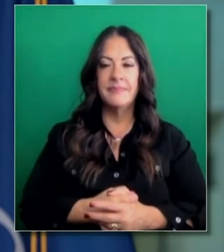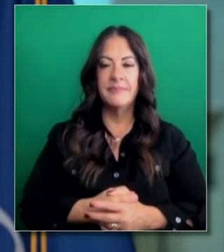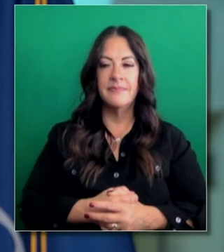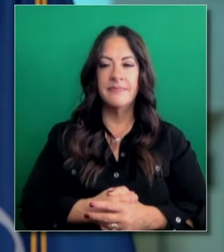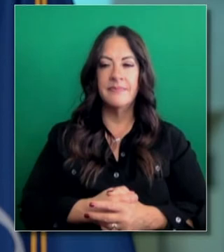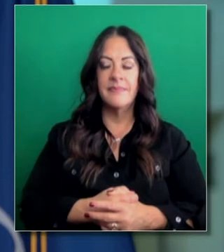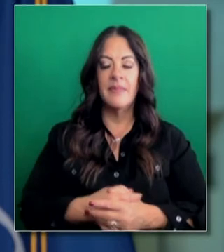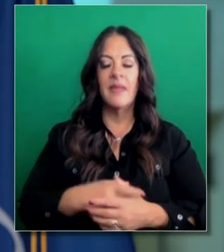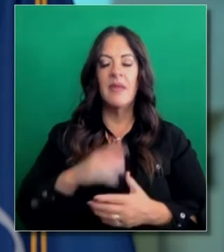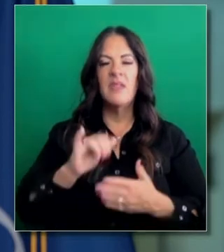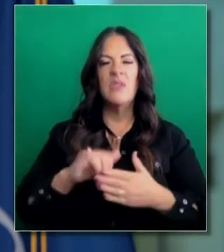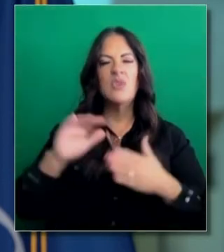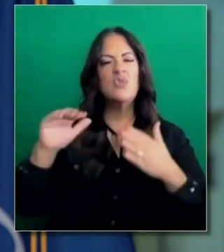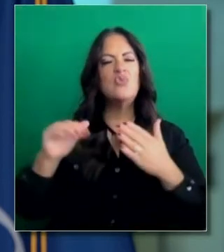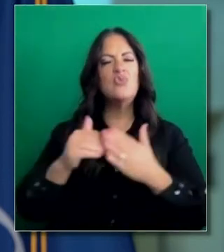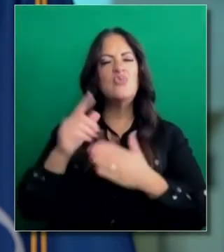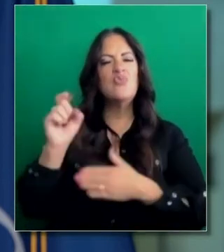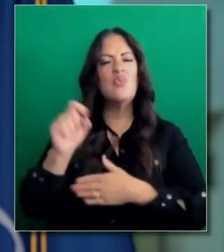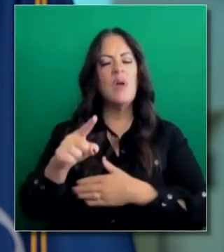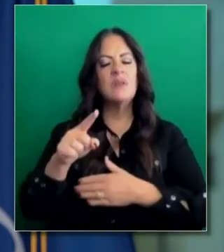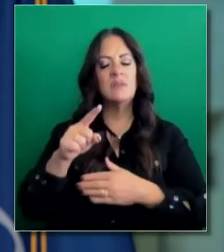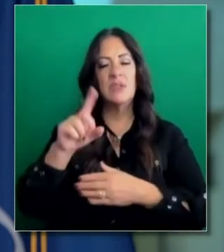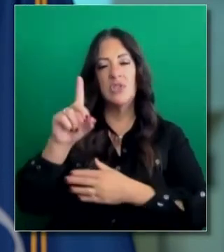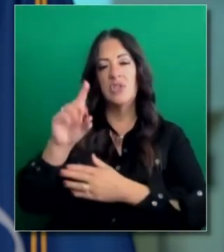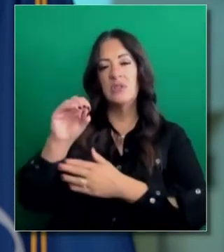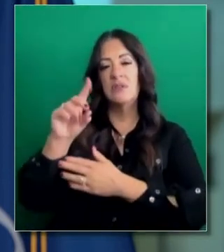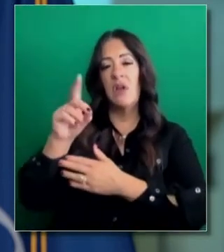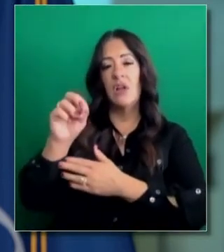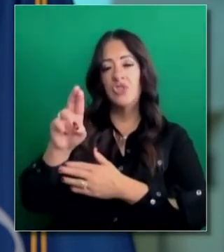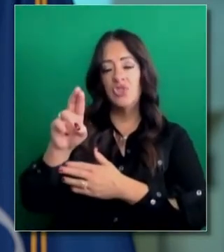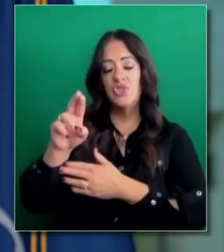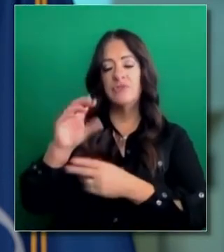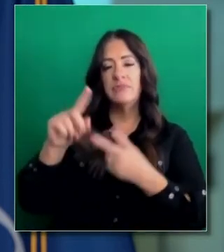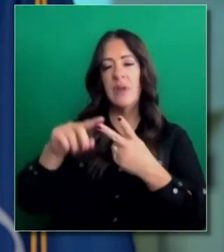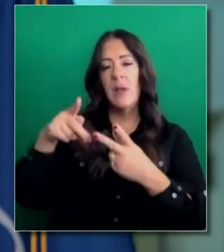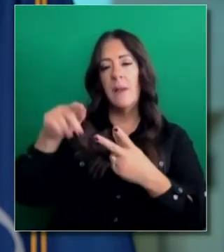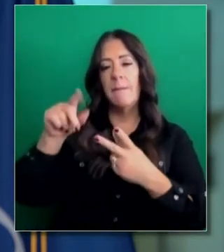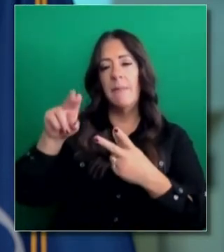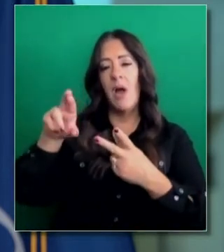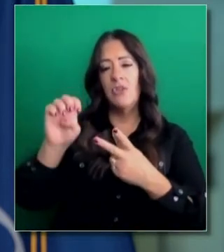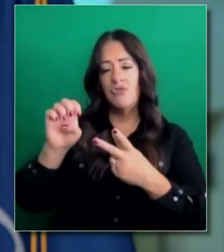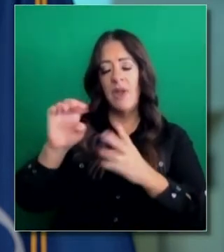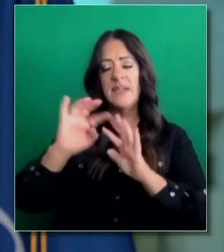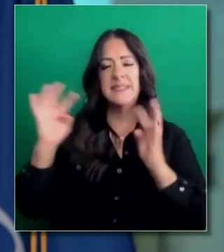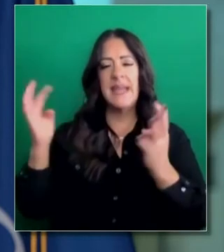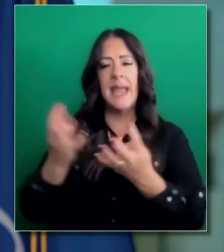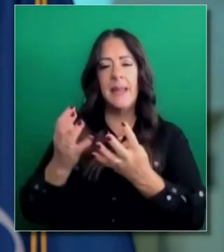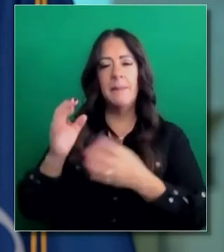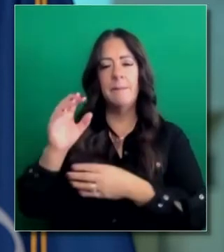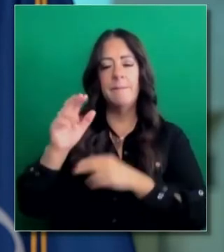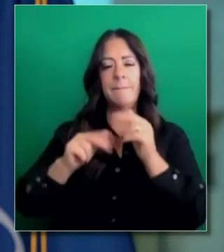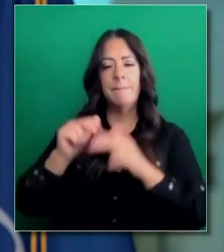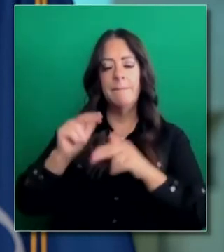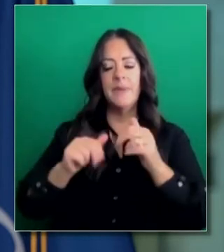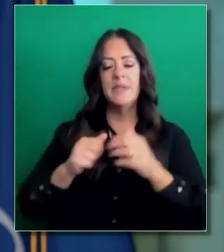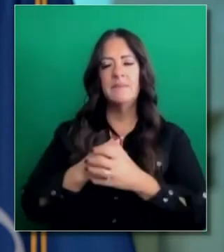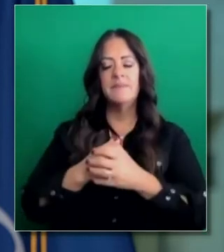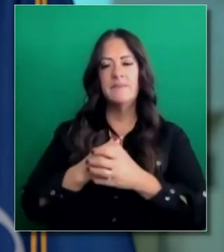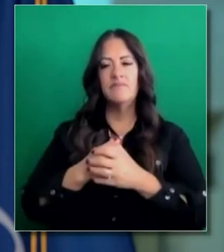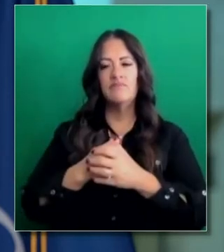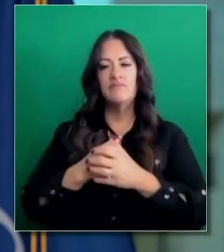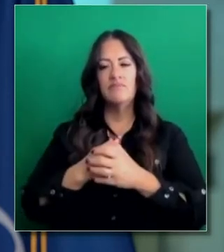con la capacidad añadida de las grandes sedes como el estadio dodger